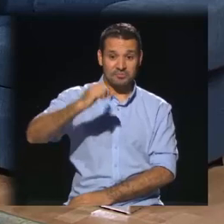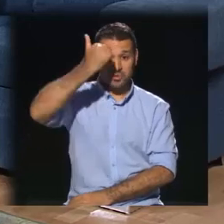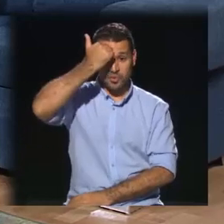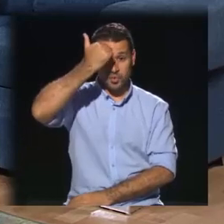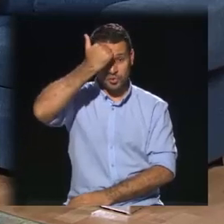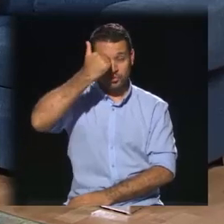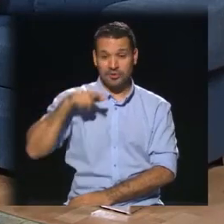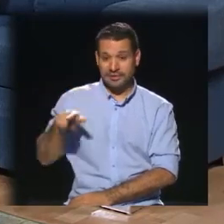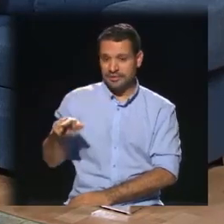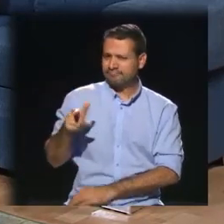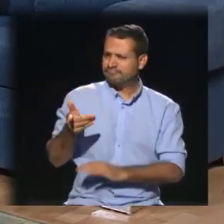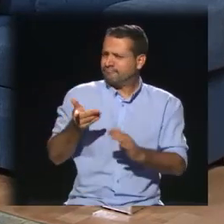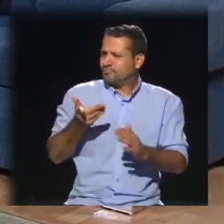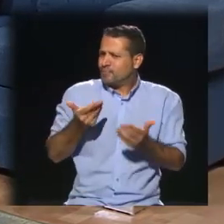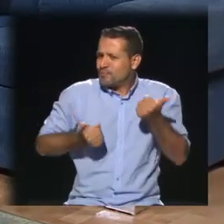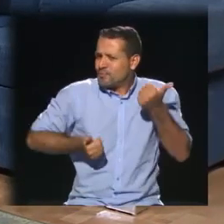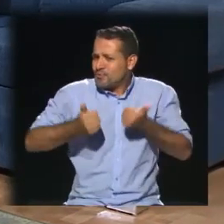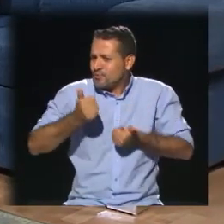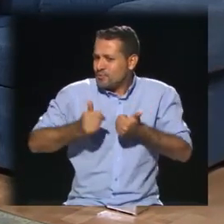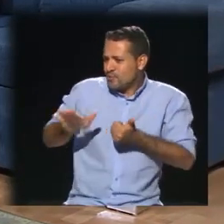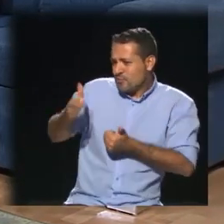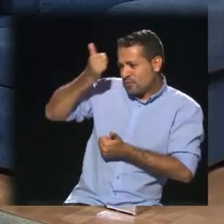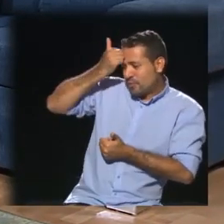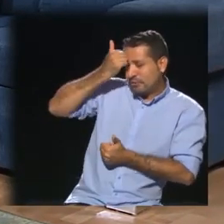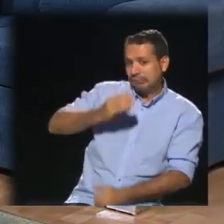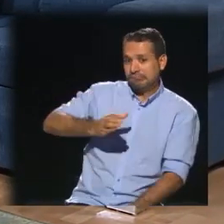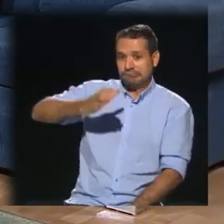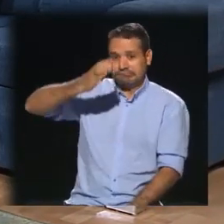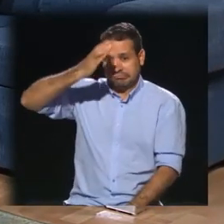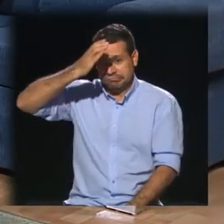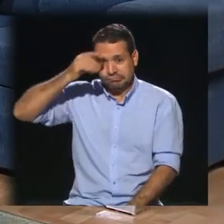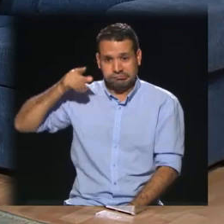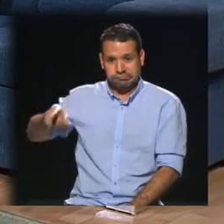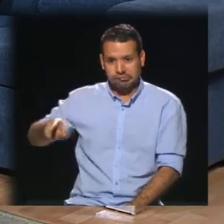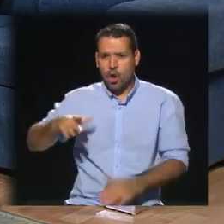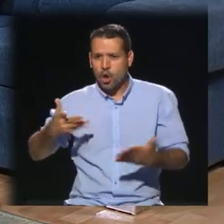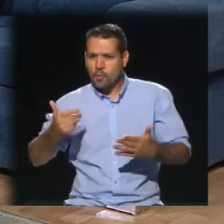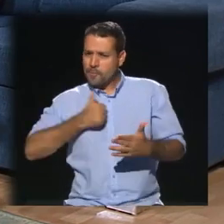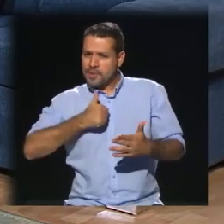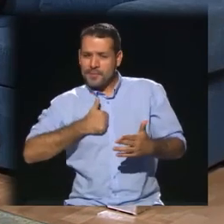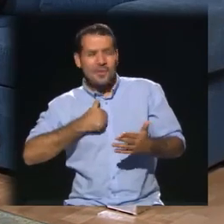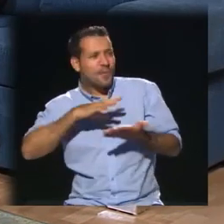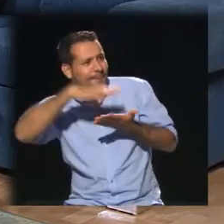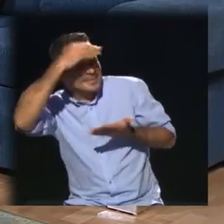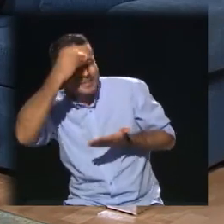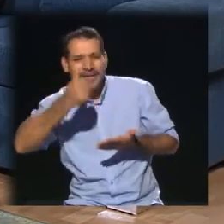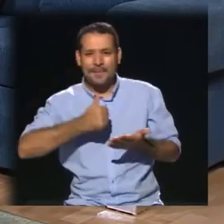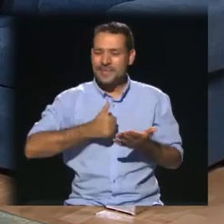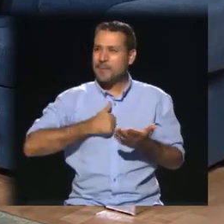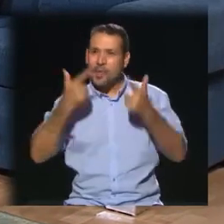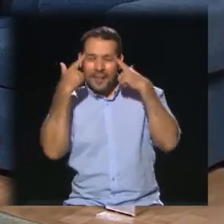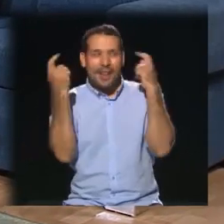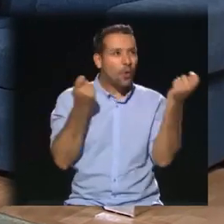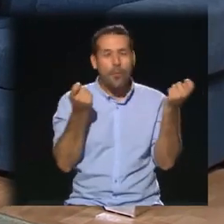son héroes en medio de tener que generar un proceso educativo con múltiples condiciones adversas. Sin